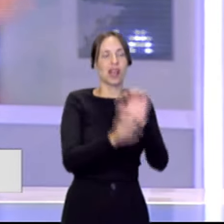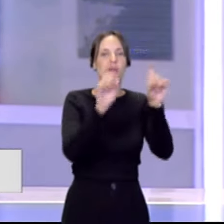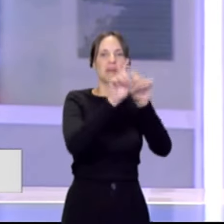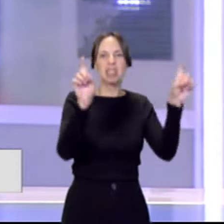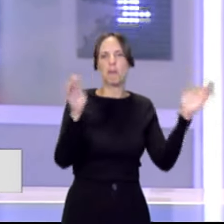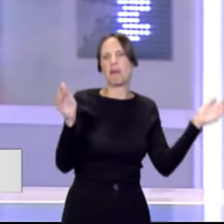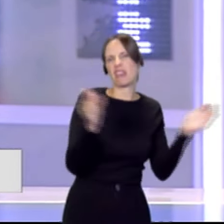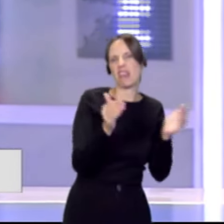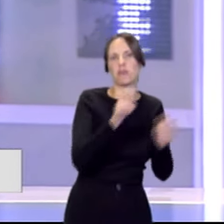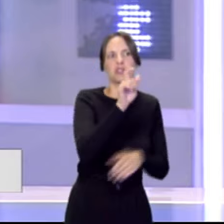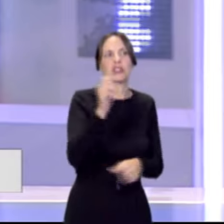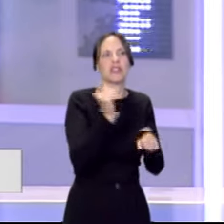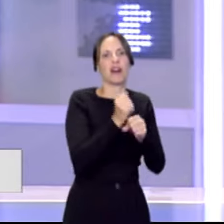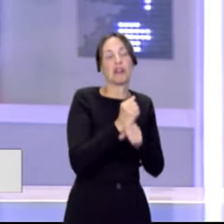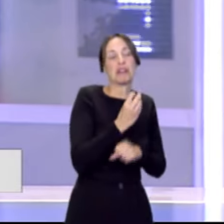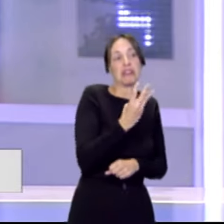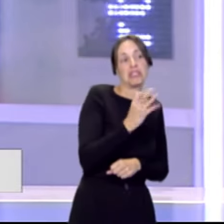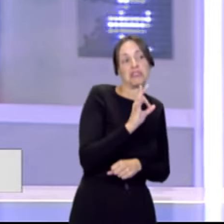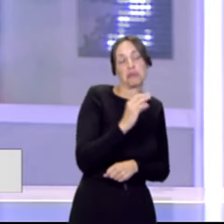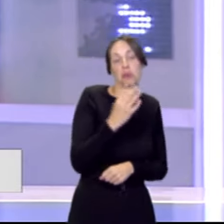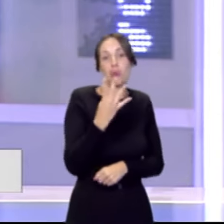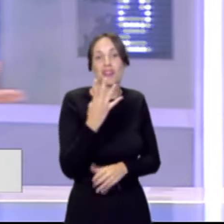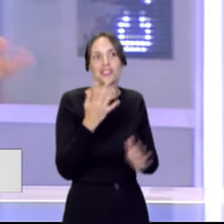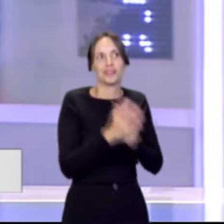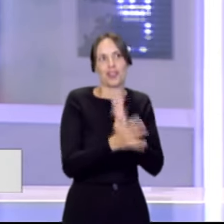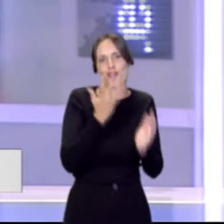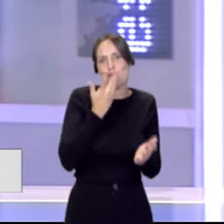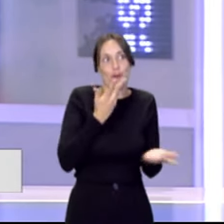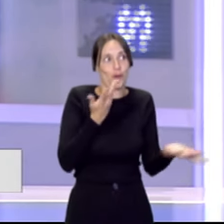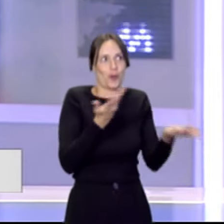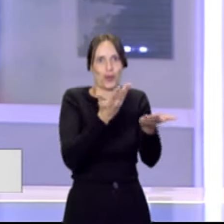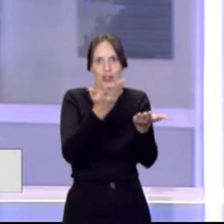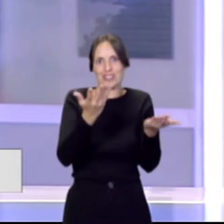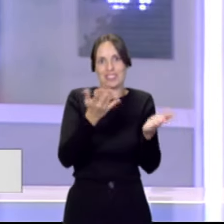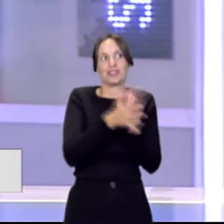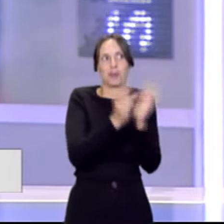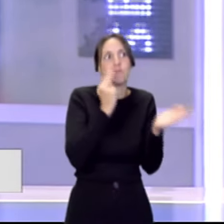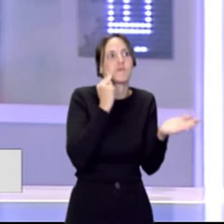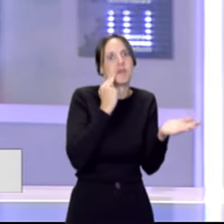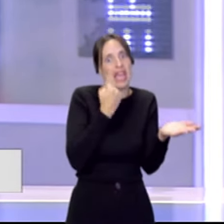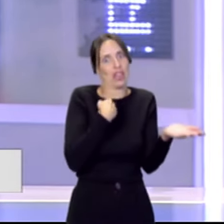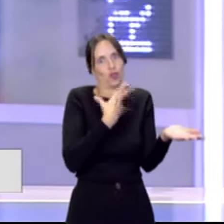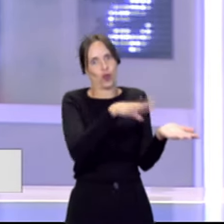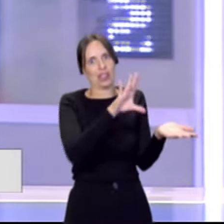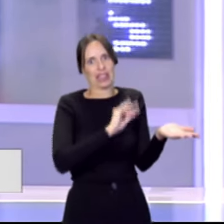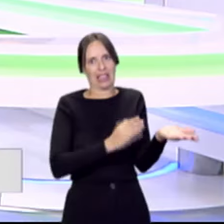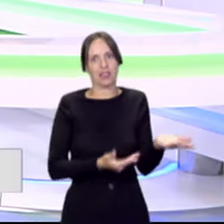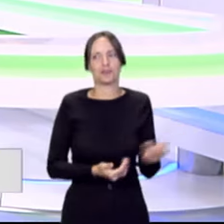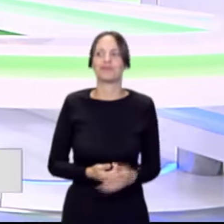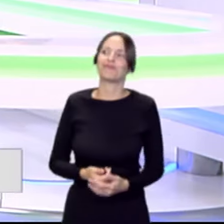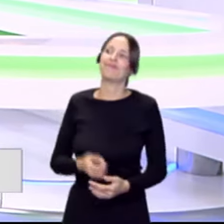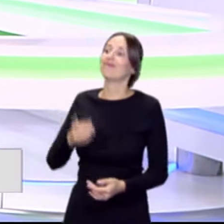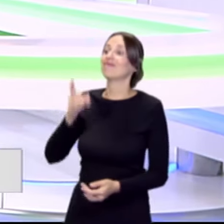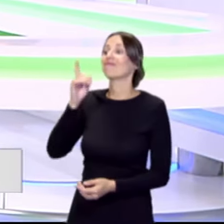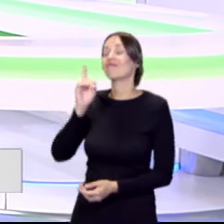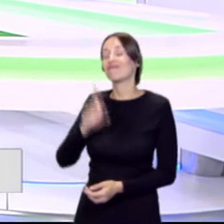con lo cual ese componente personal de miedo uno también lo puede llegar a entender, ¿no? Pero quizás también la otra